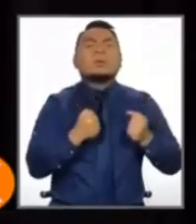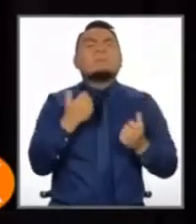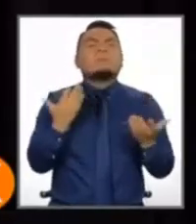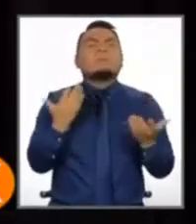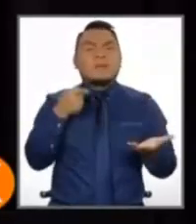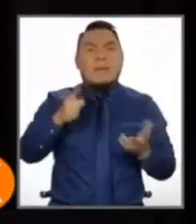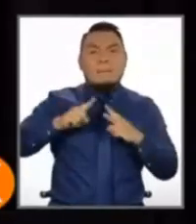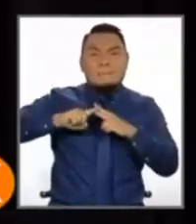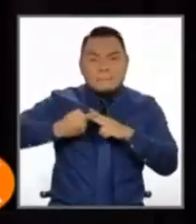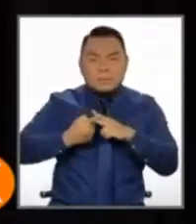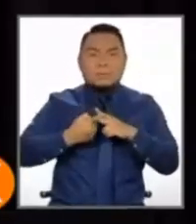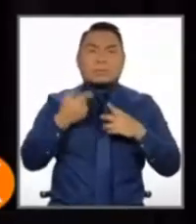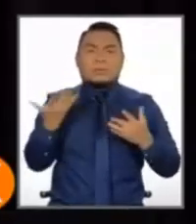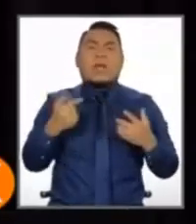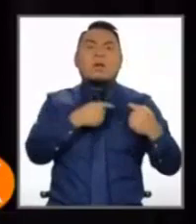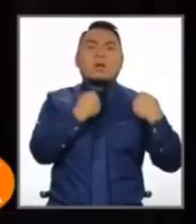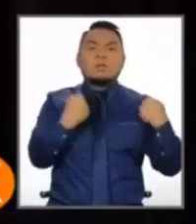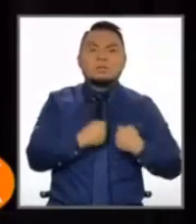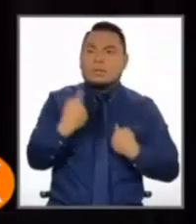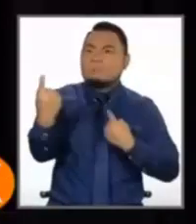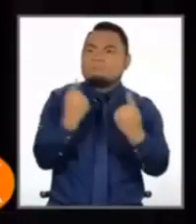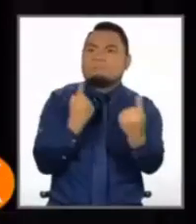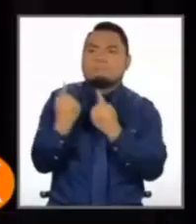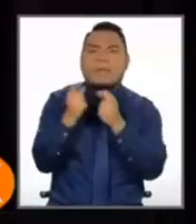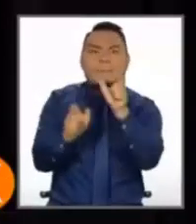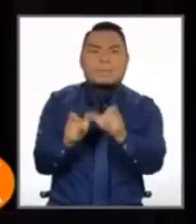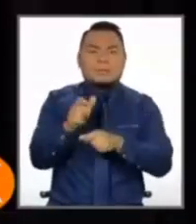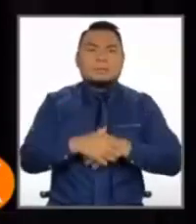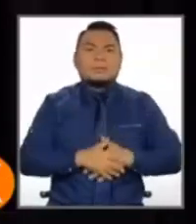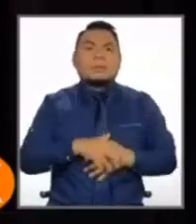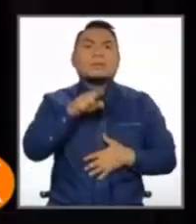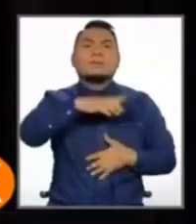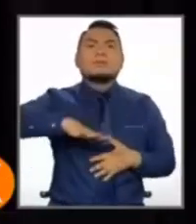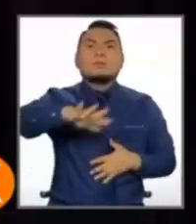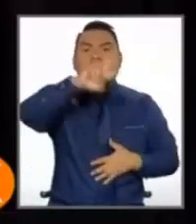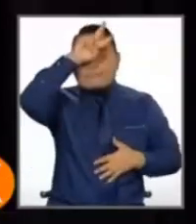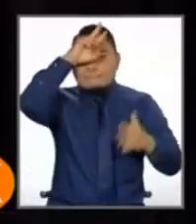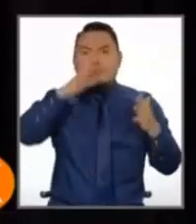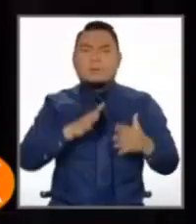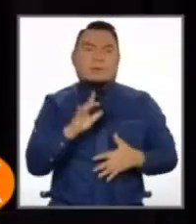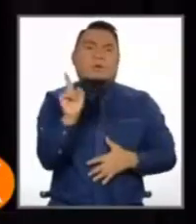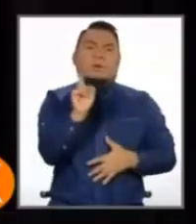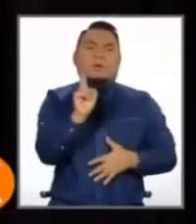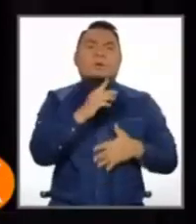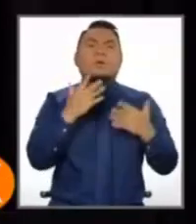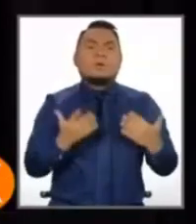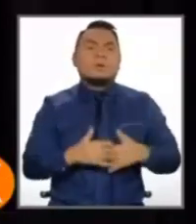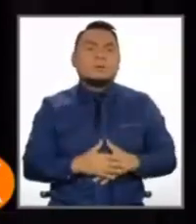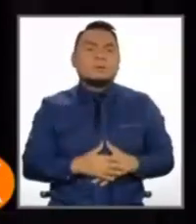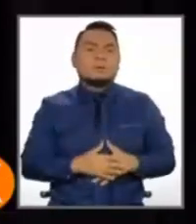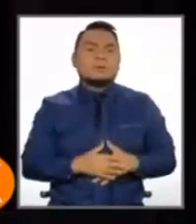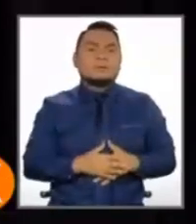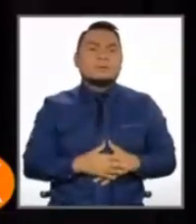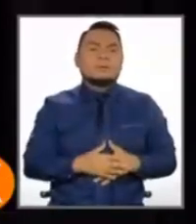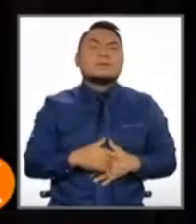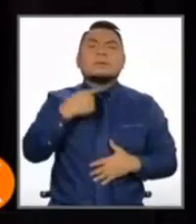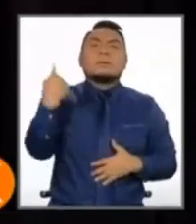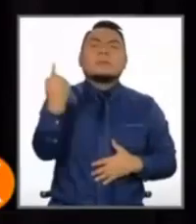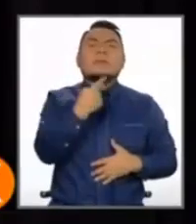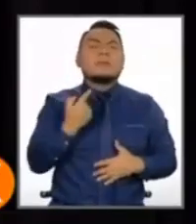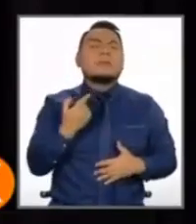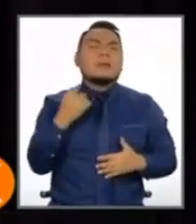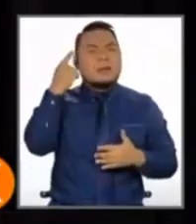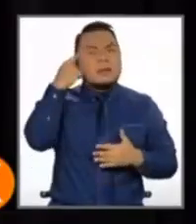conquista desde el corazón de la gente. Peruanos, no dejemos que